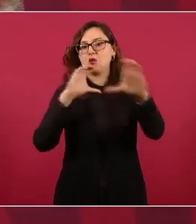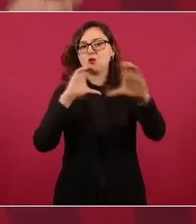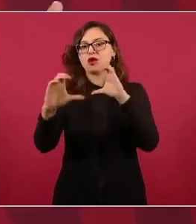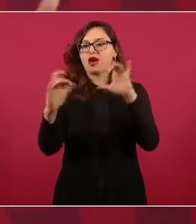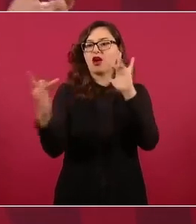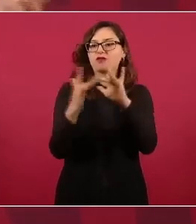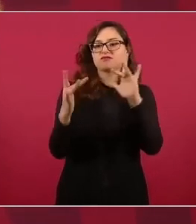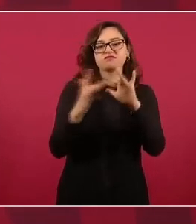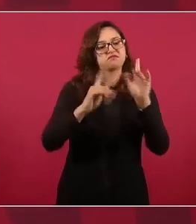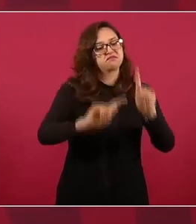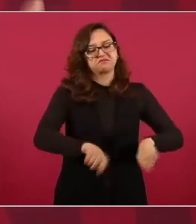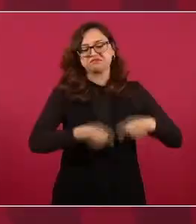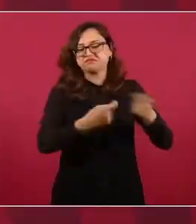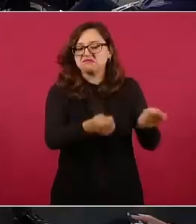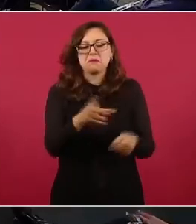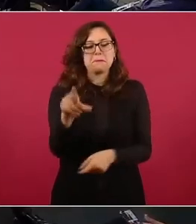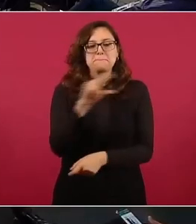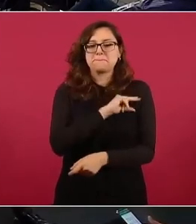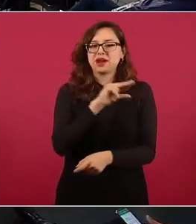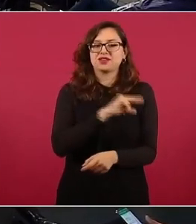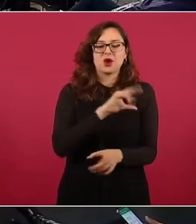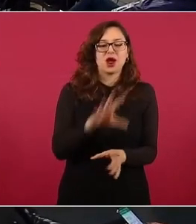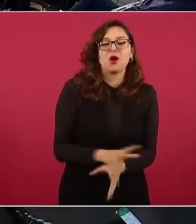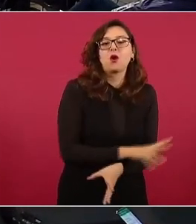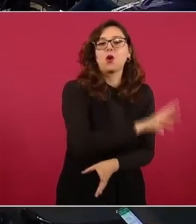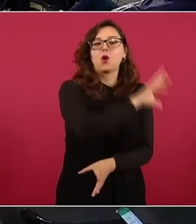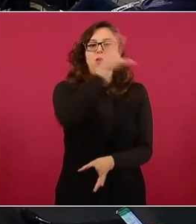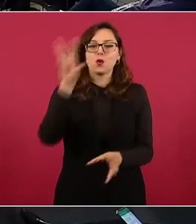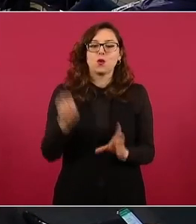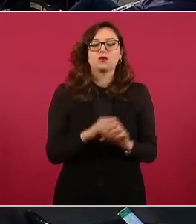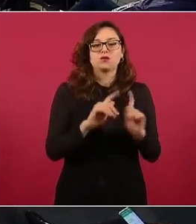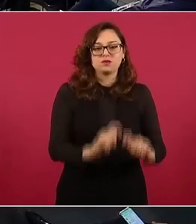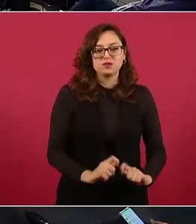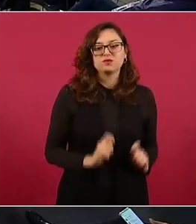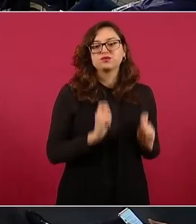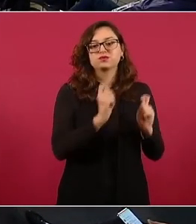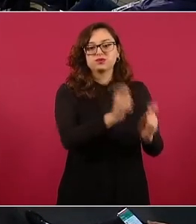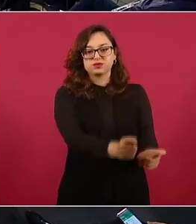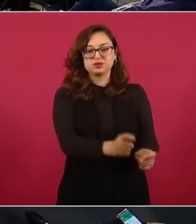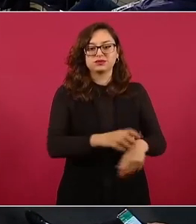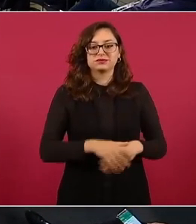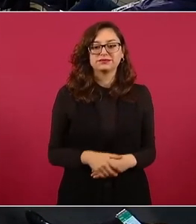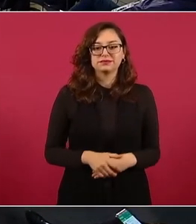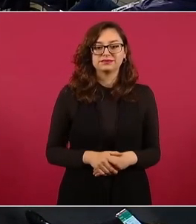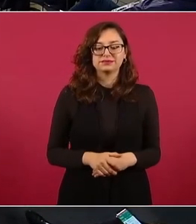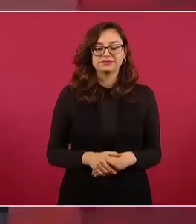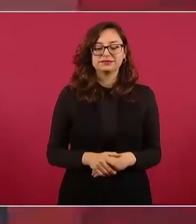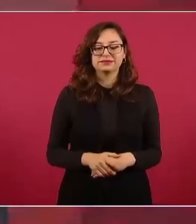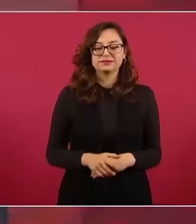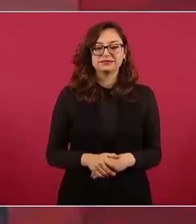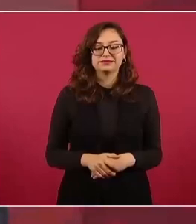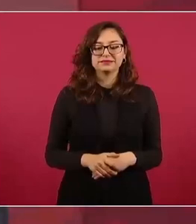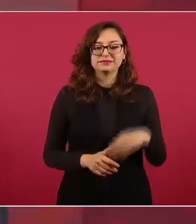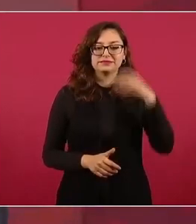Todo el sistema de telecomunicaciones se privatizó.